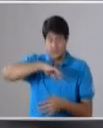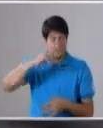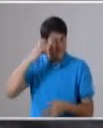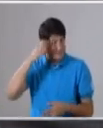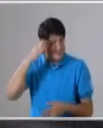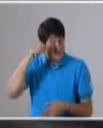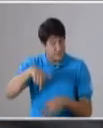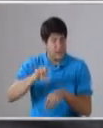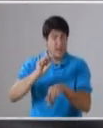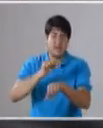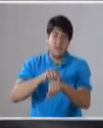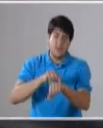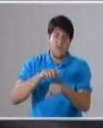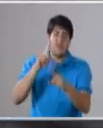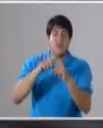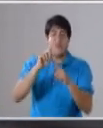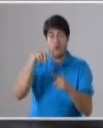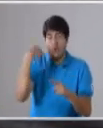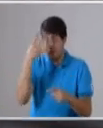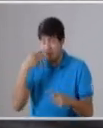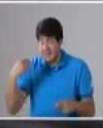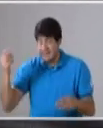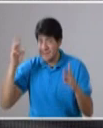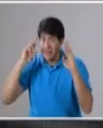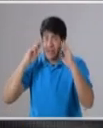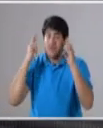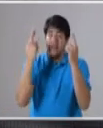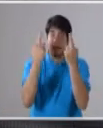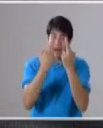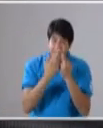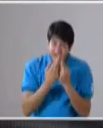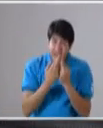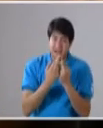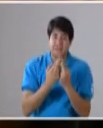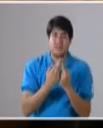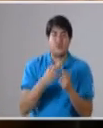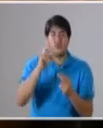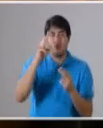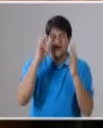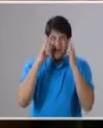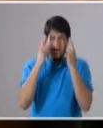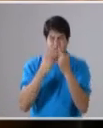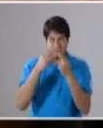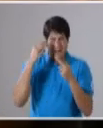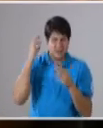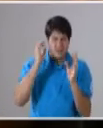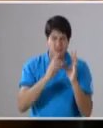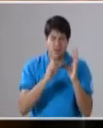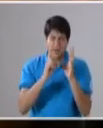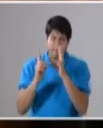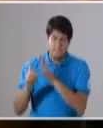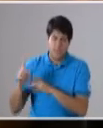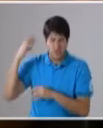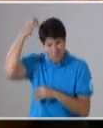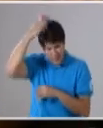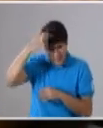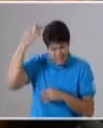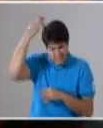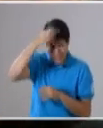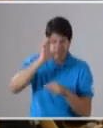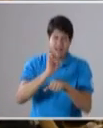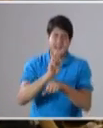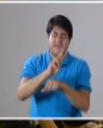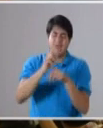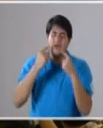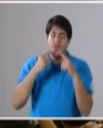momento por medio de un espíritu de revelación. Una revelación apostólica, profética,